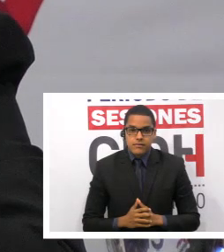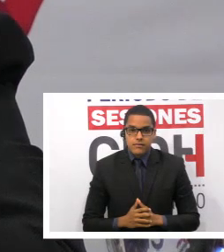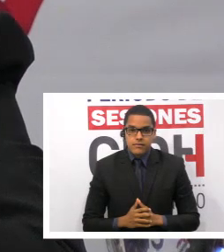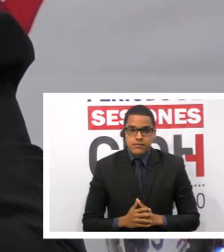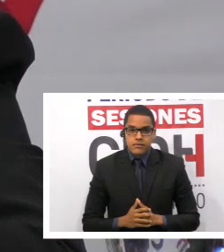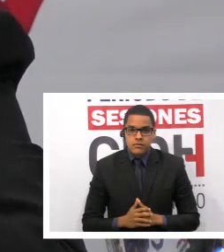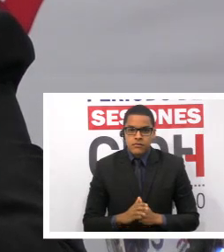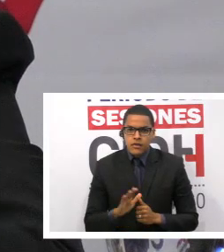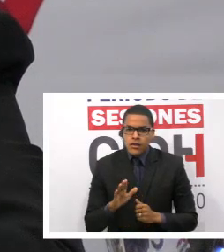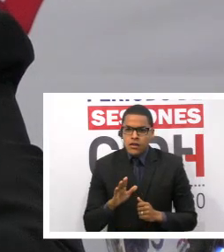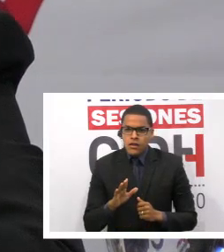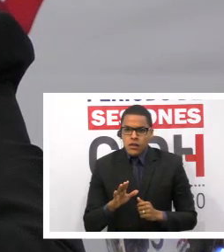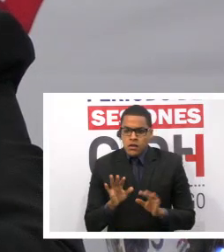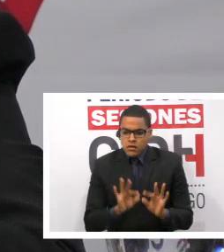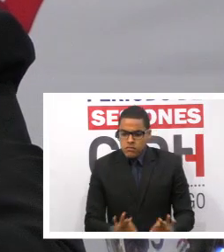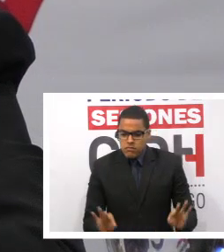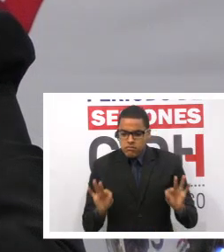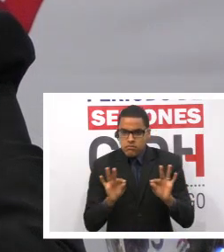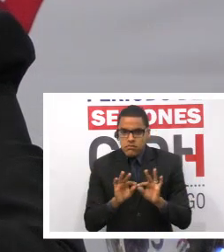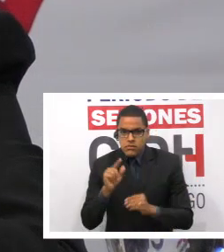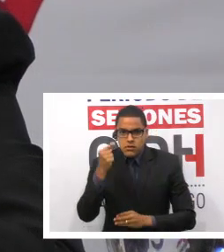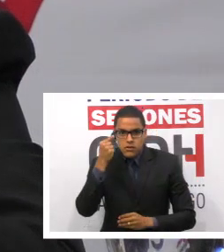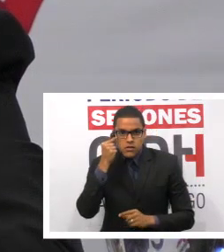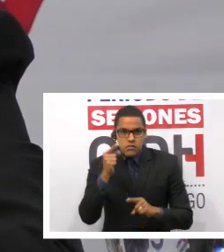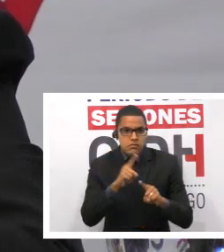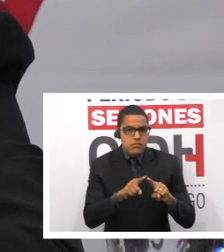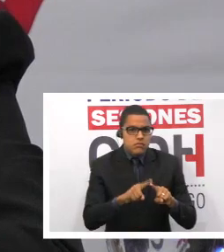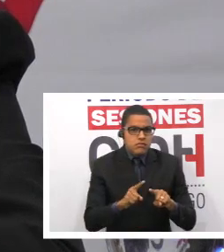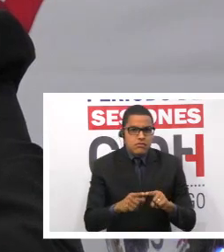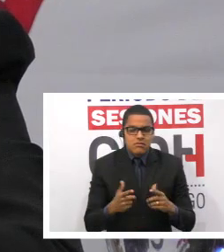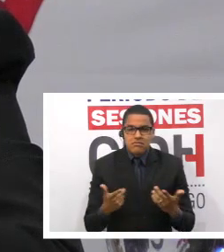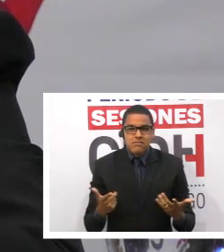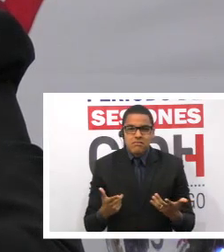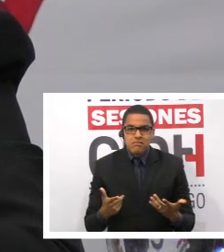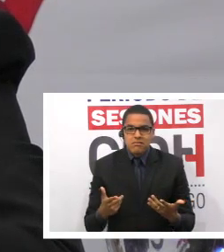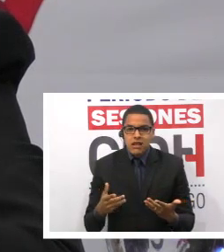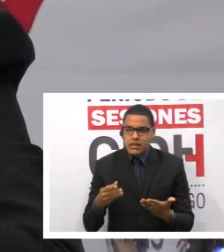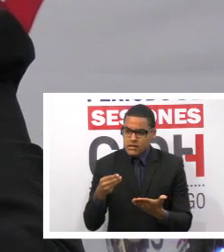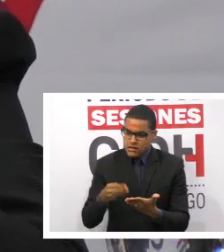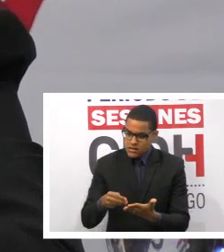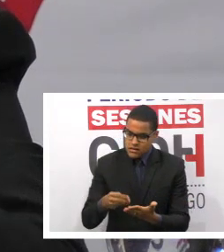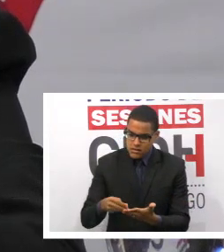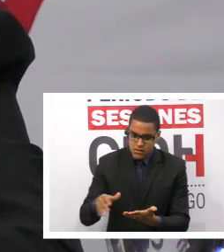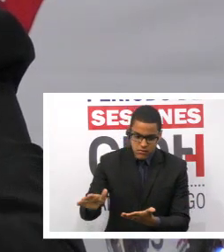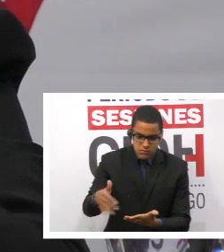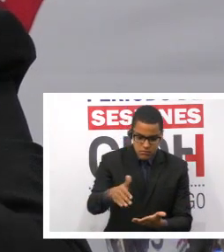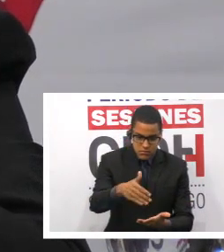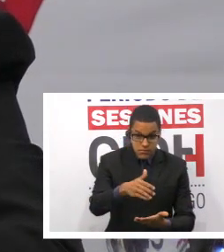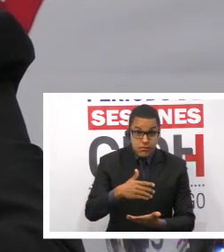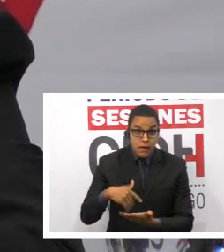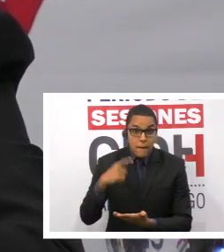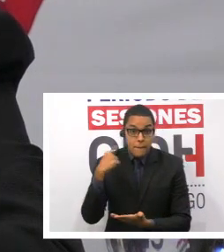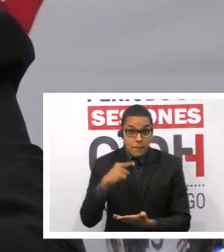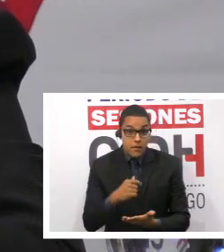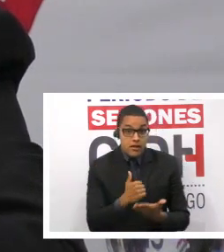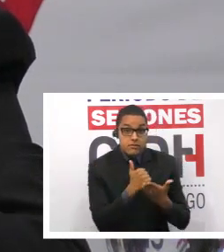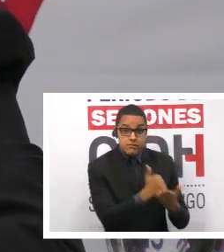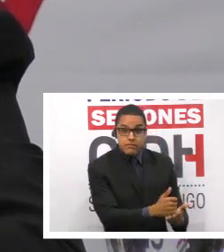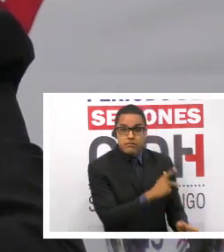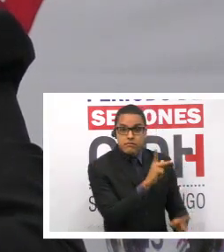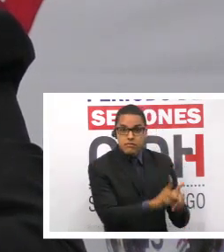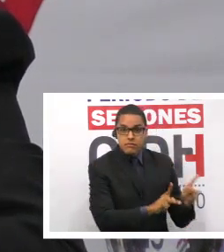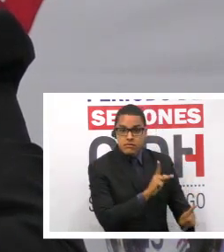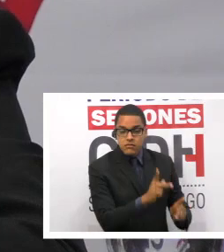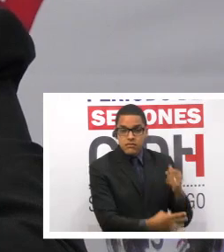procurar presupuestos sobre la base de las necesidades del desarrollo sustentable de la